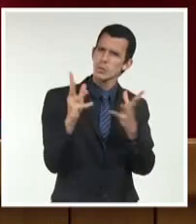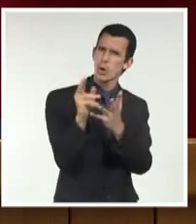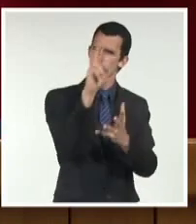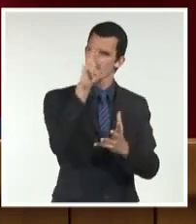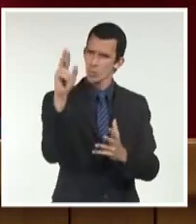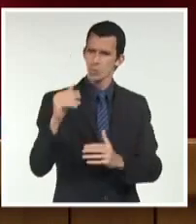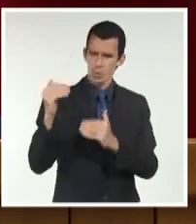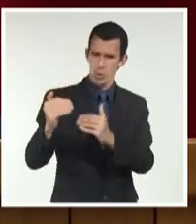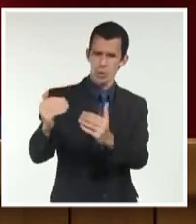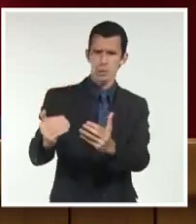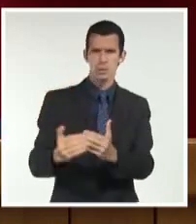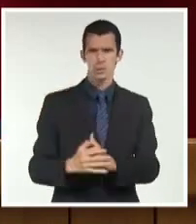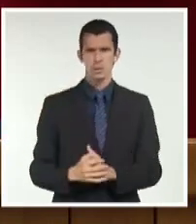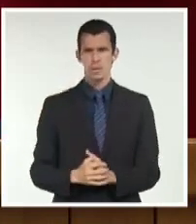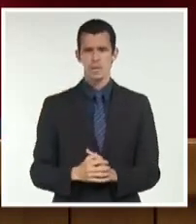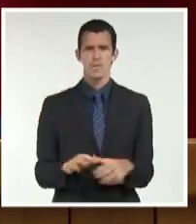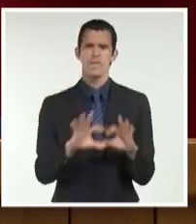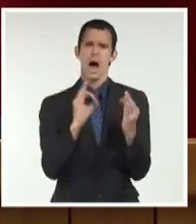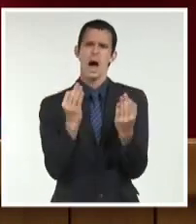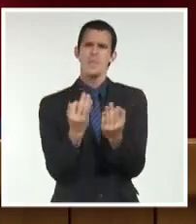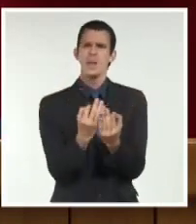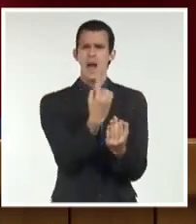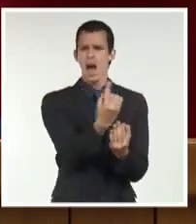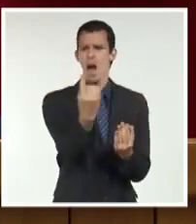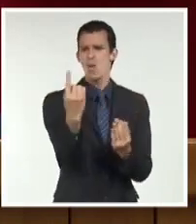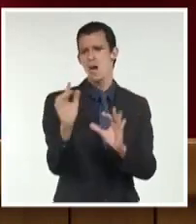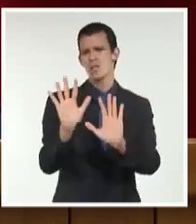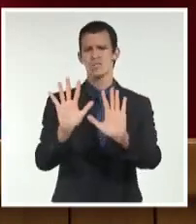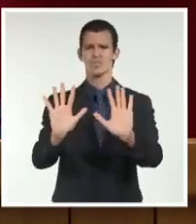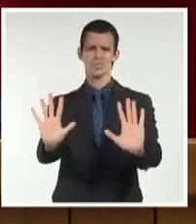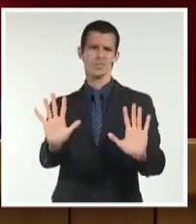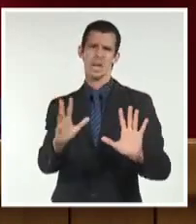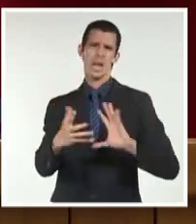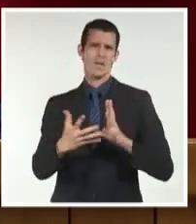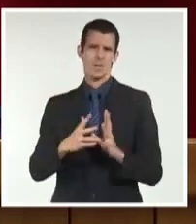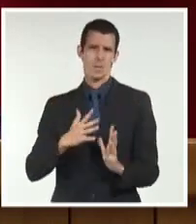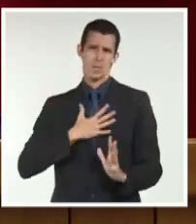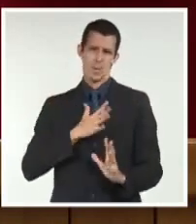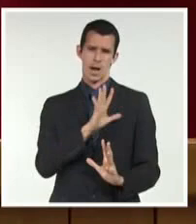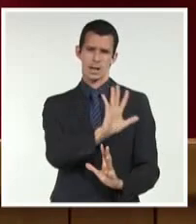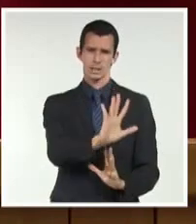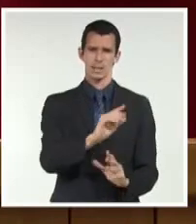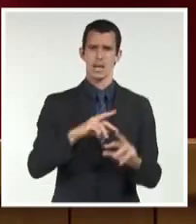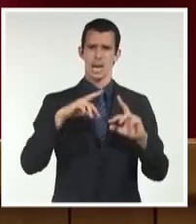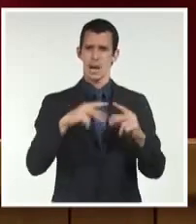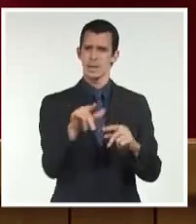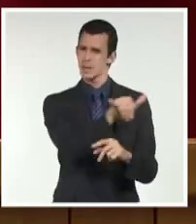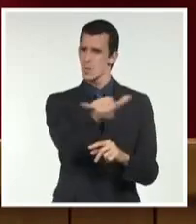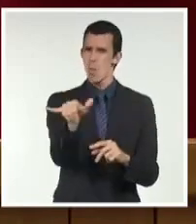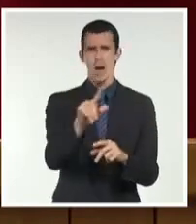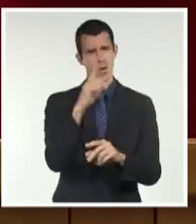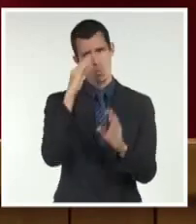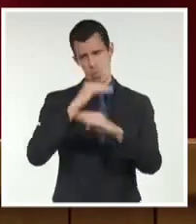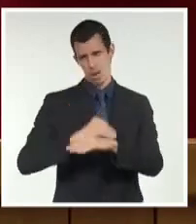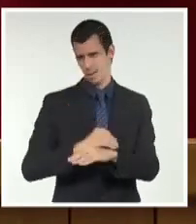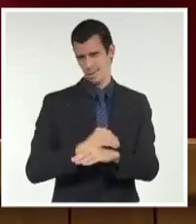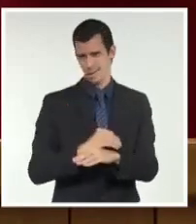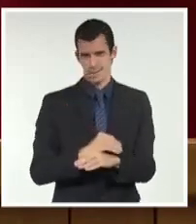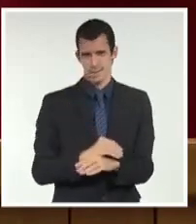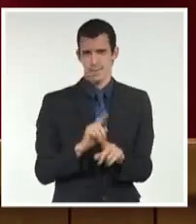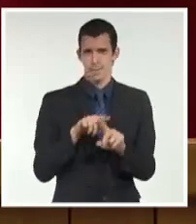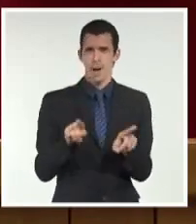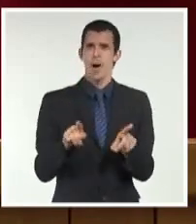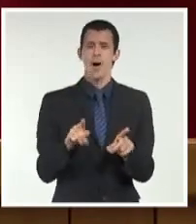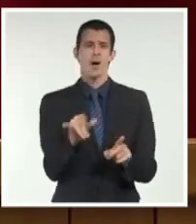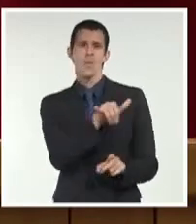particular, único, irrepetible, como irrepetible es cada persona. Las familias son